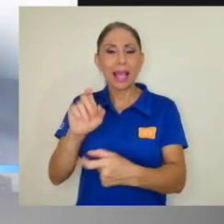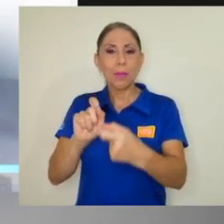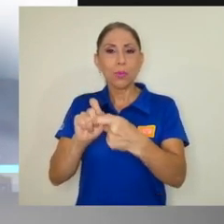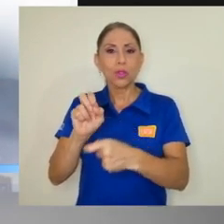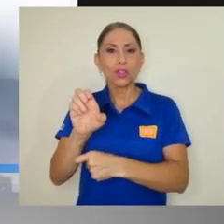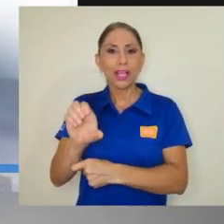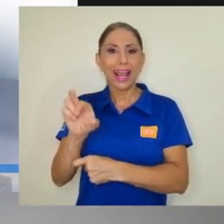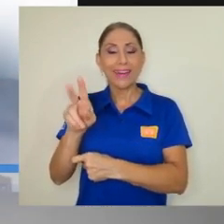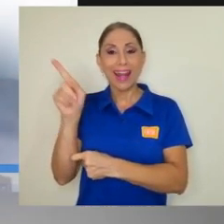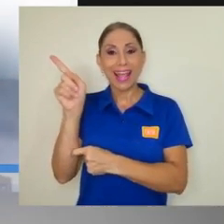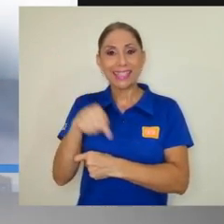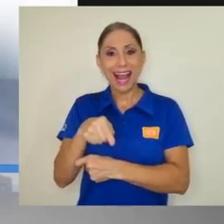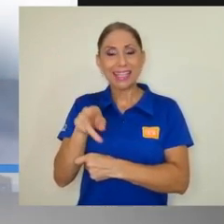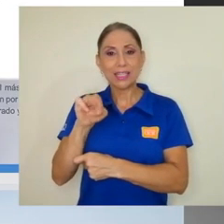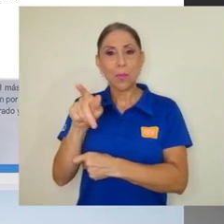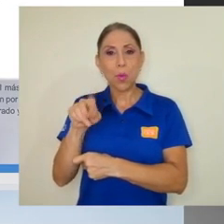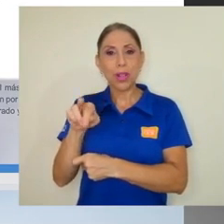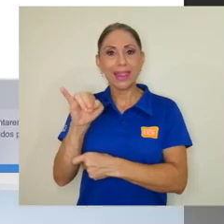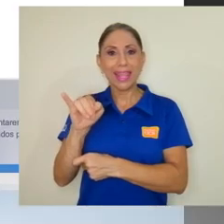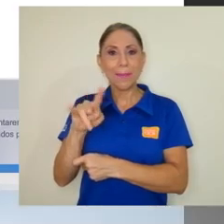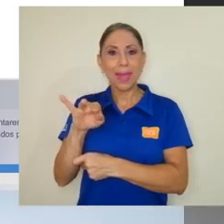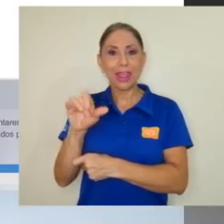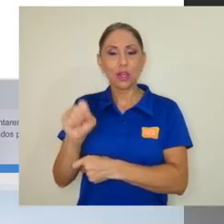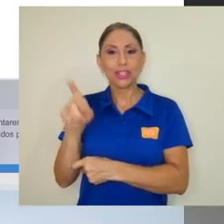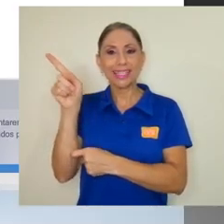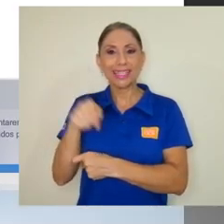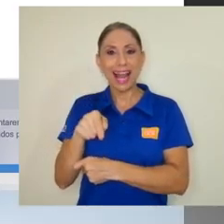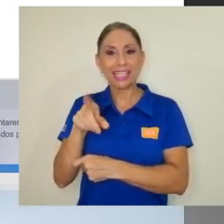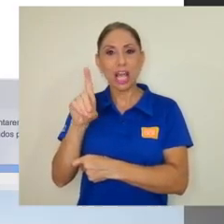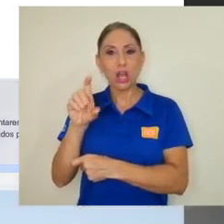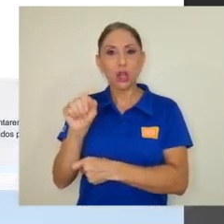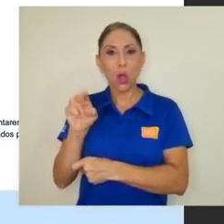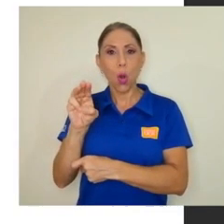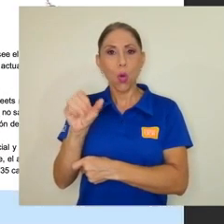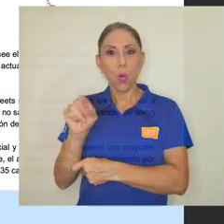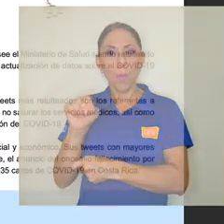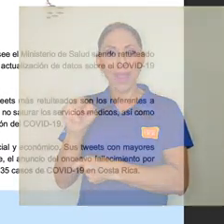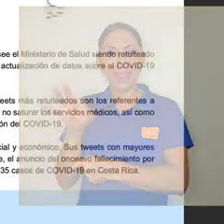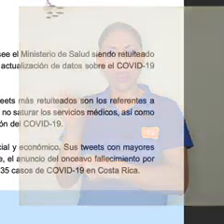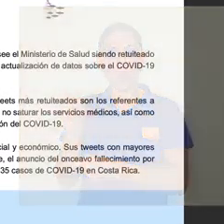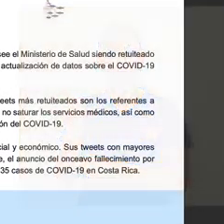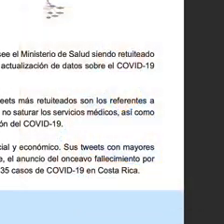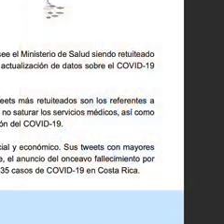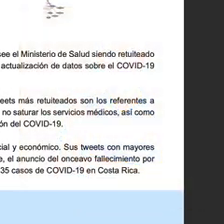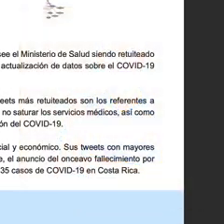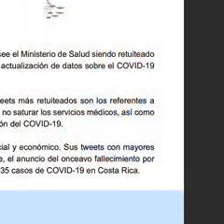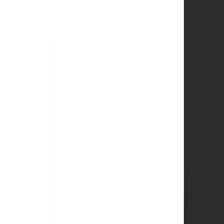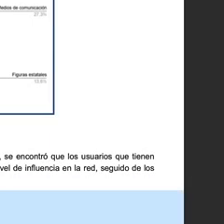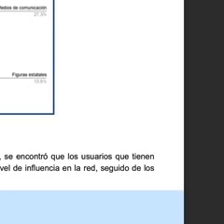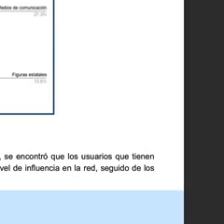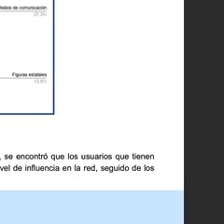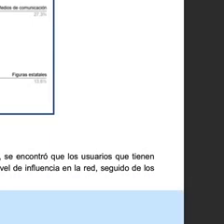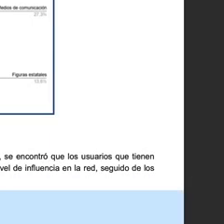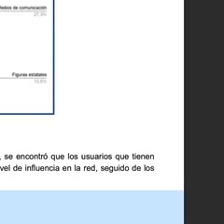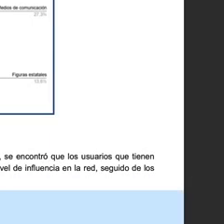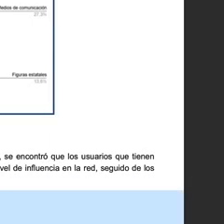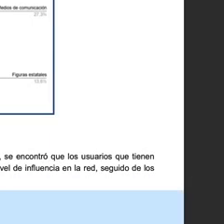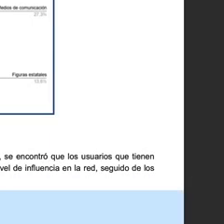determinar los líderes, sus niveles de influencia y posteriormente realizar análisis comparativos. Usted puede consultar los hallazgos de este estudio